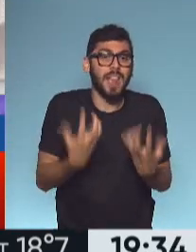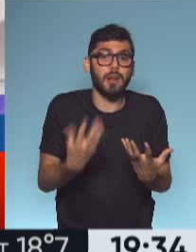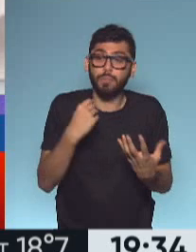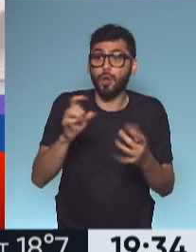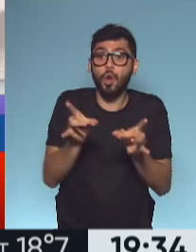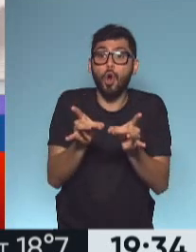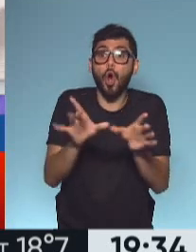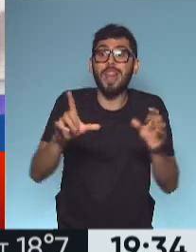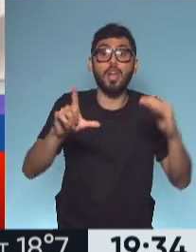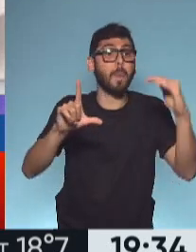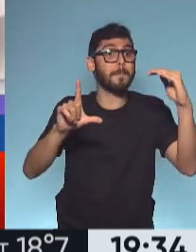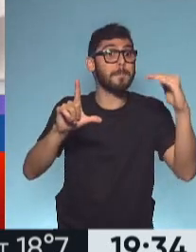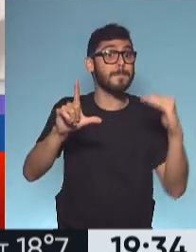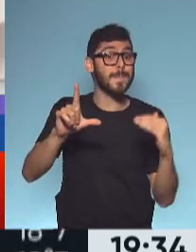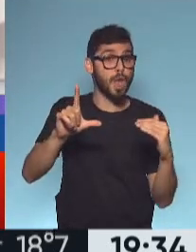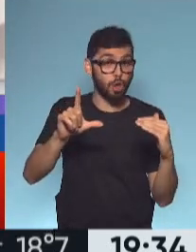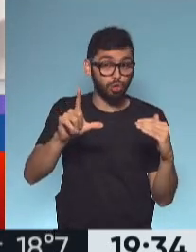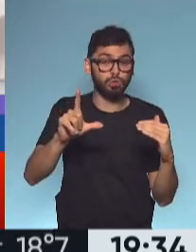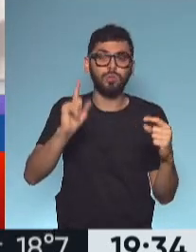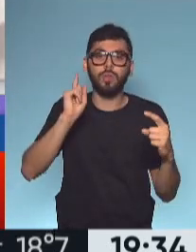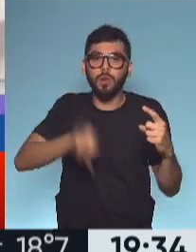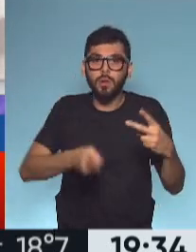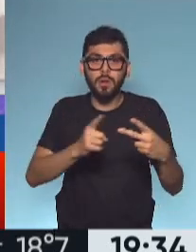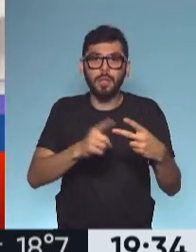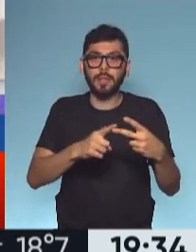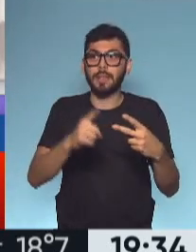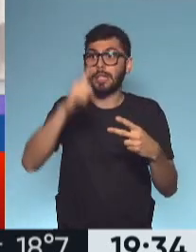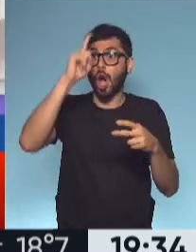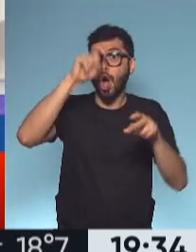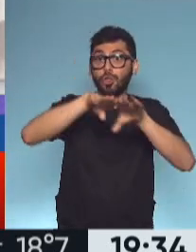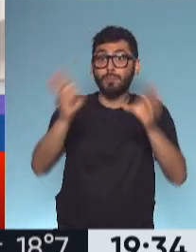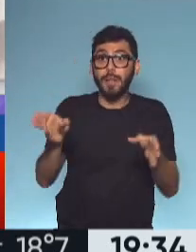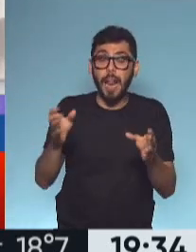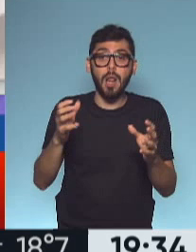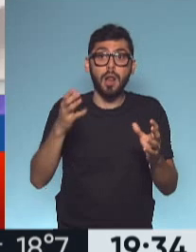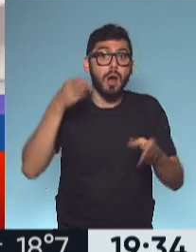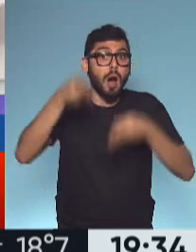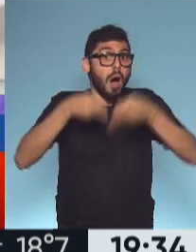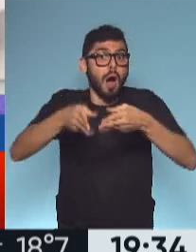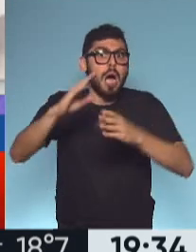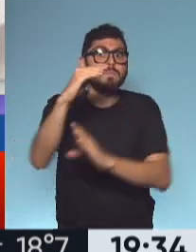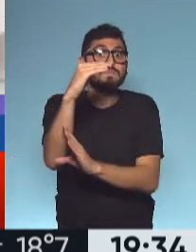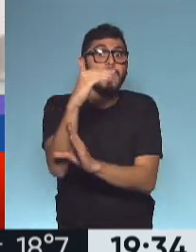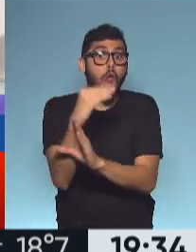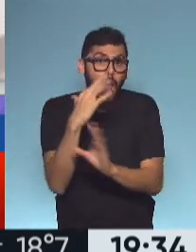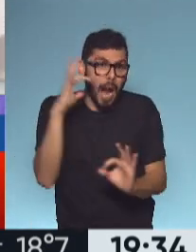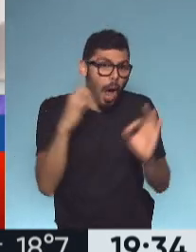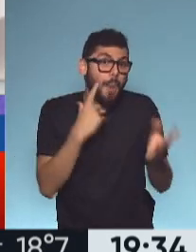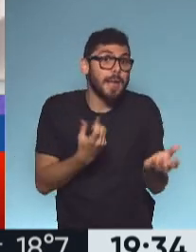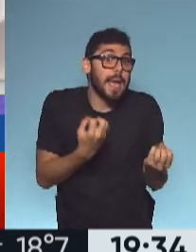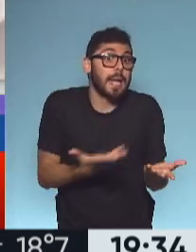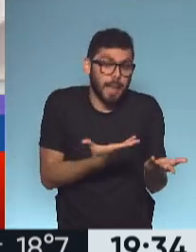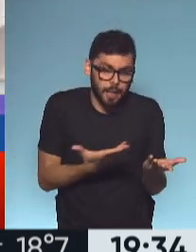de contagios y en poder liberar en parte el estrés en nuestros sistemas sanitarios. Se están analizando todas las